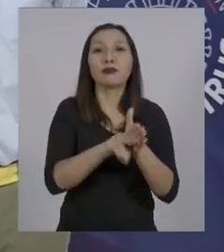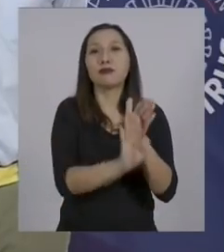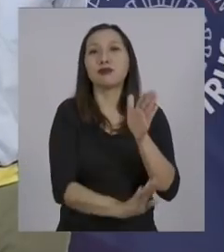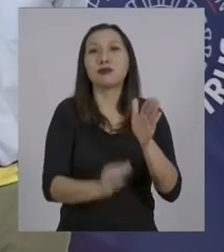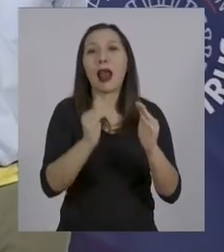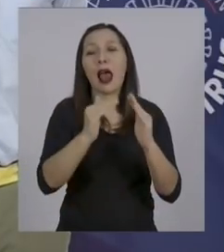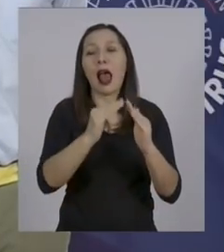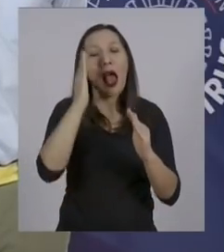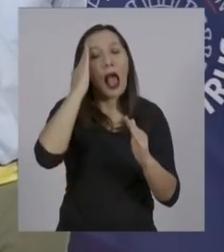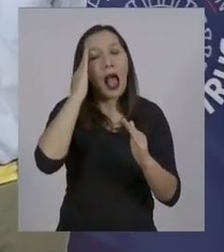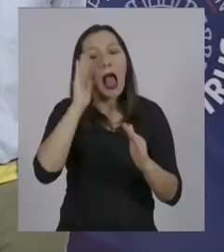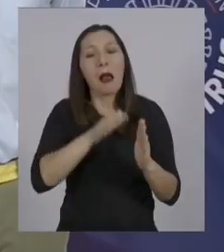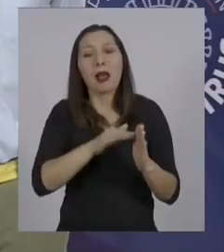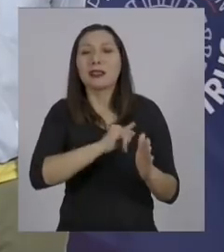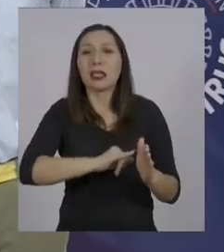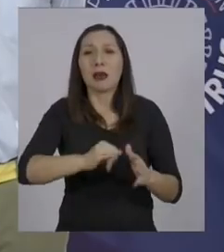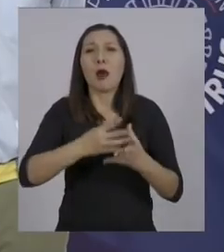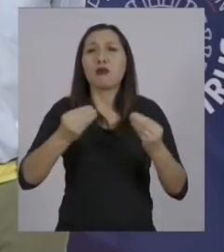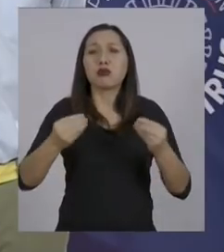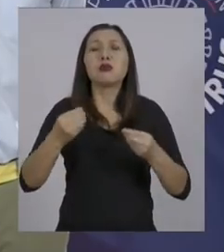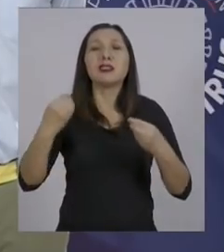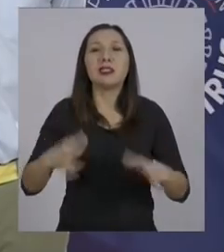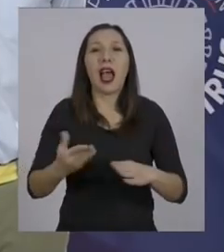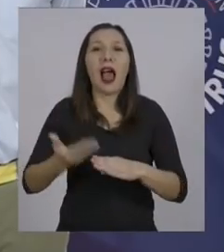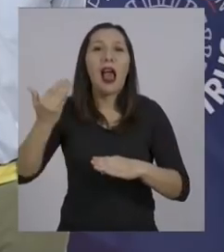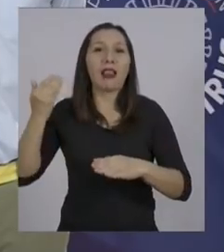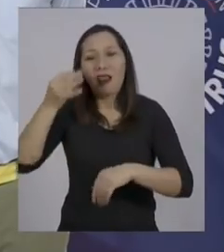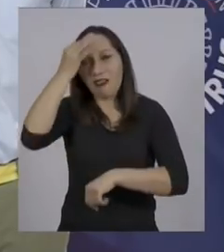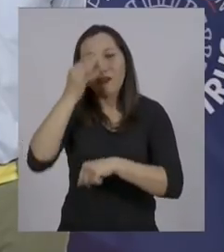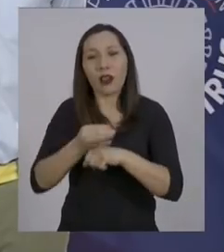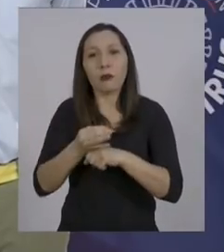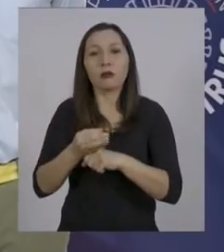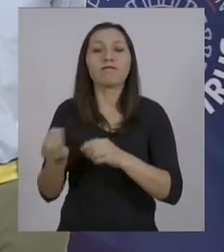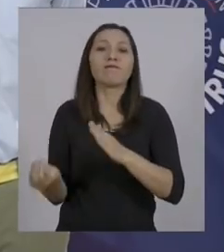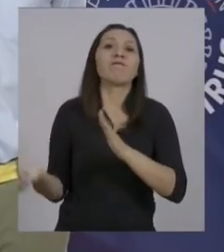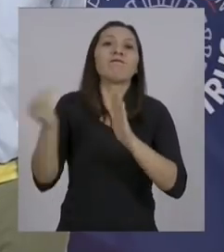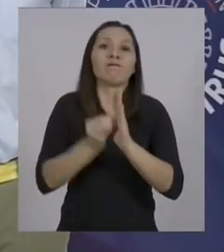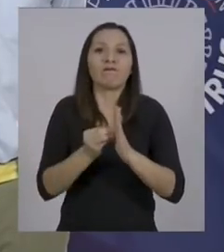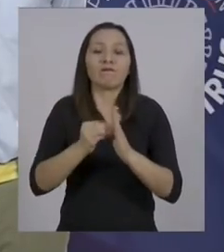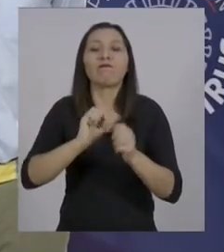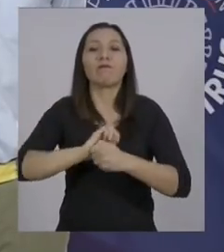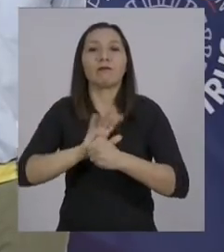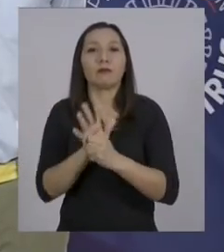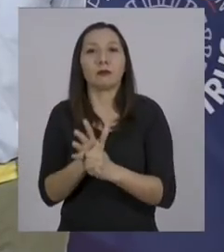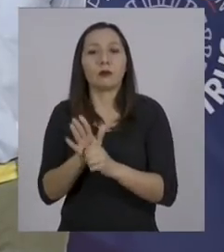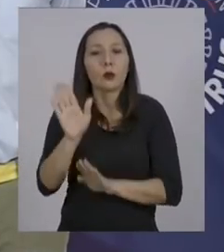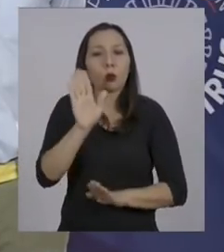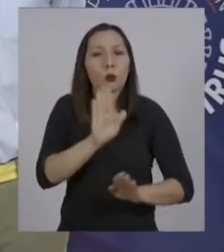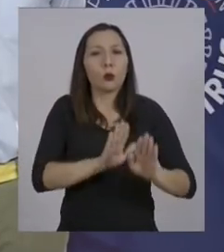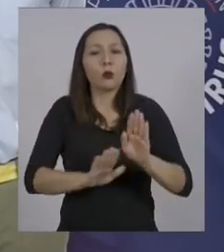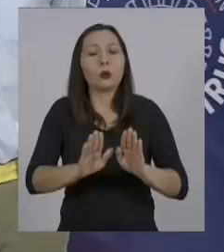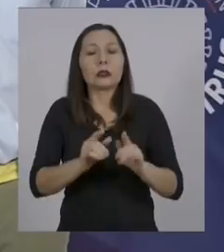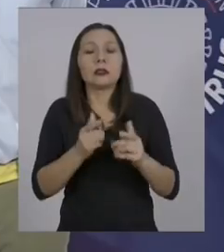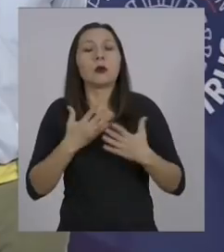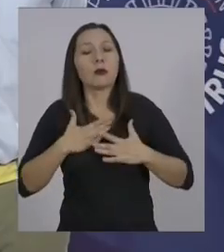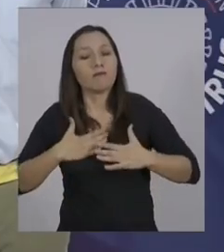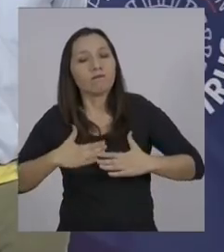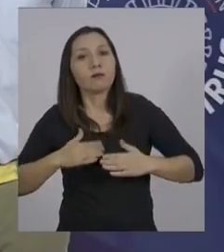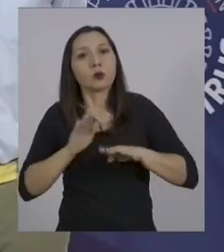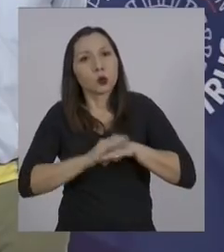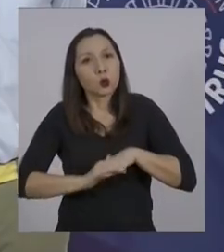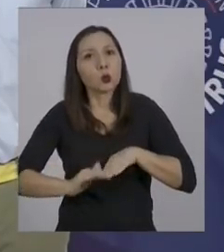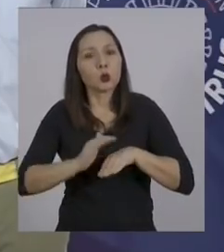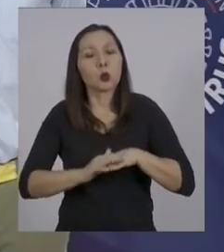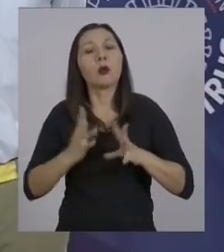muchas enfermedades, donde se contempló más bien un cuidado paliativo,